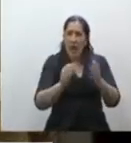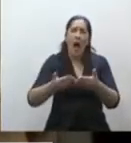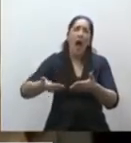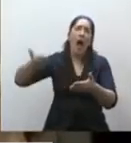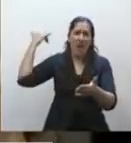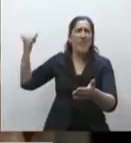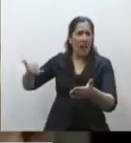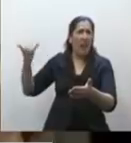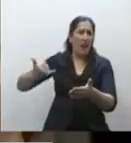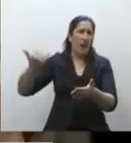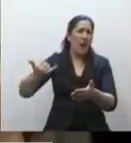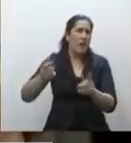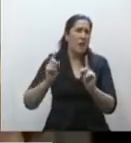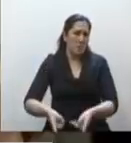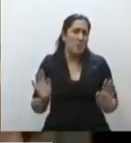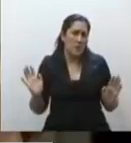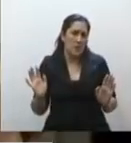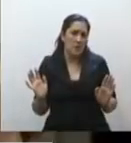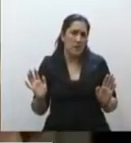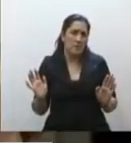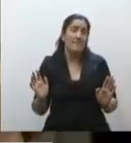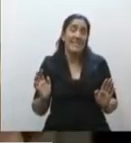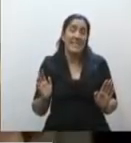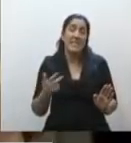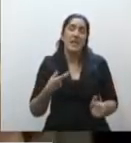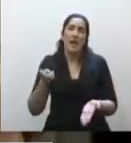reitero, hacer un esfuerzo